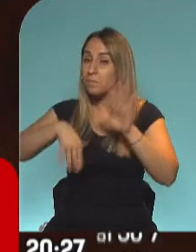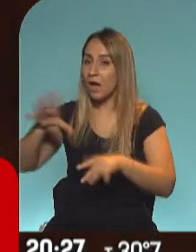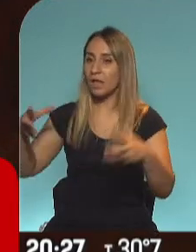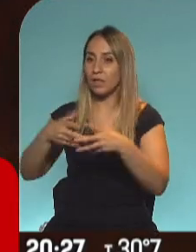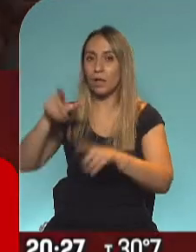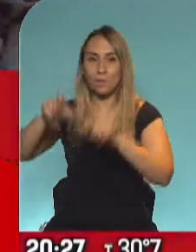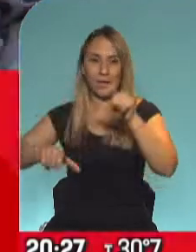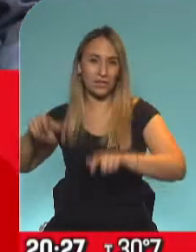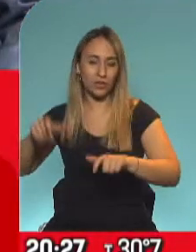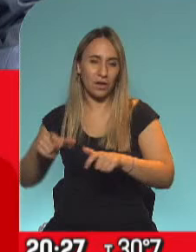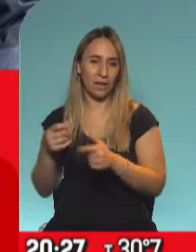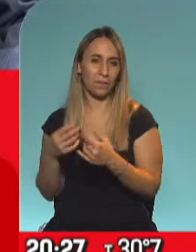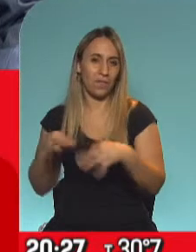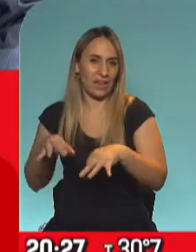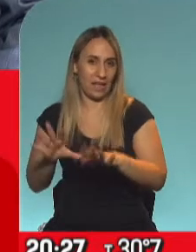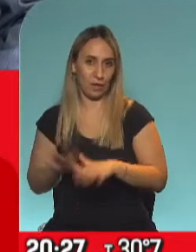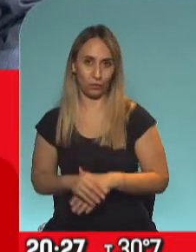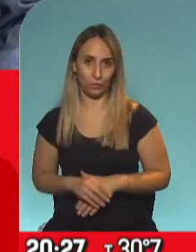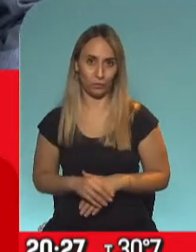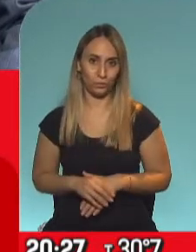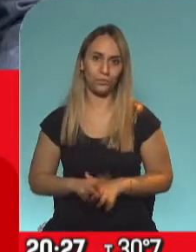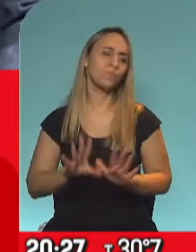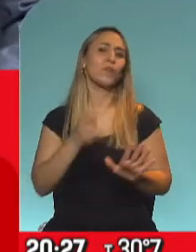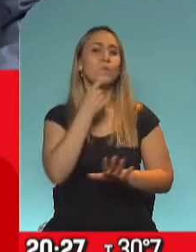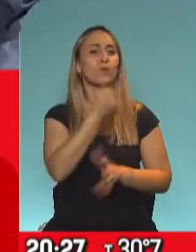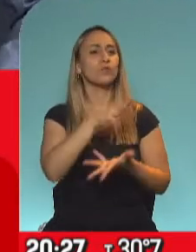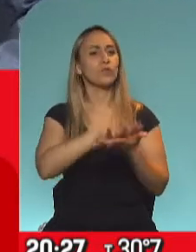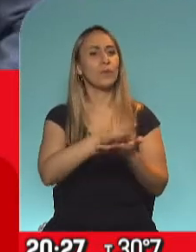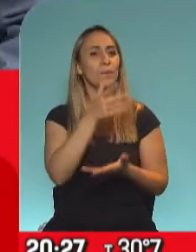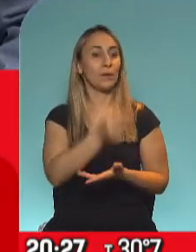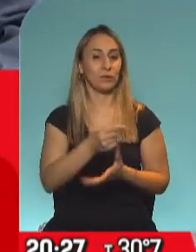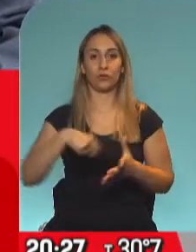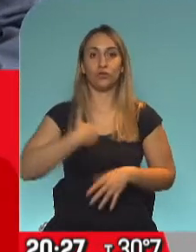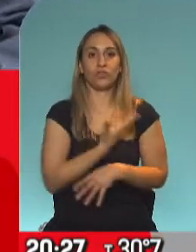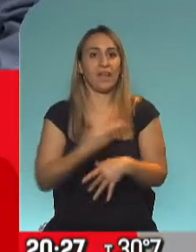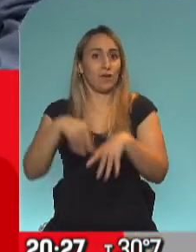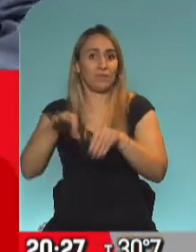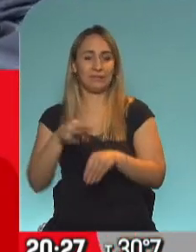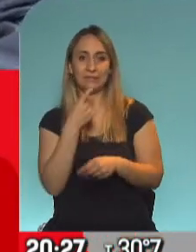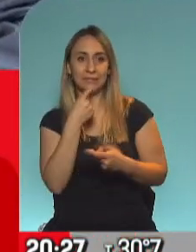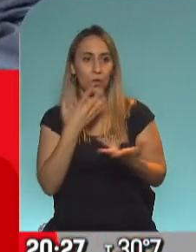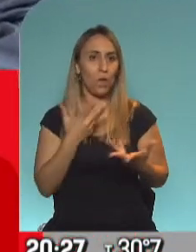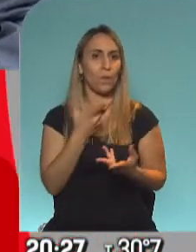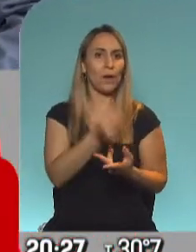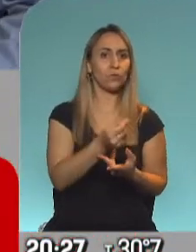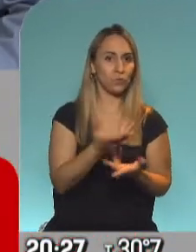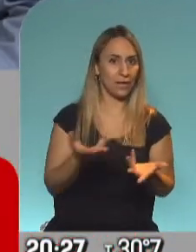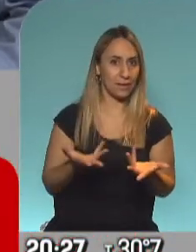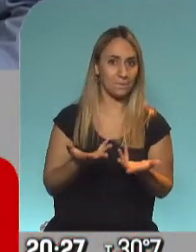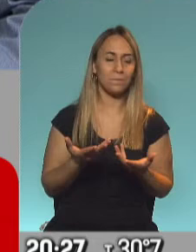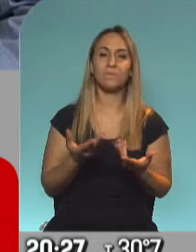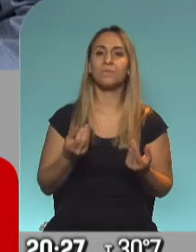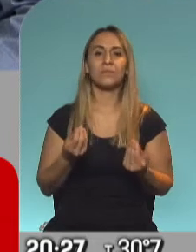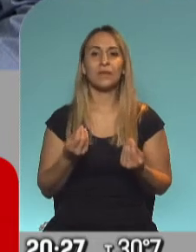vulnerables. Hablemos de la vacuna, ministro, que es la pregunta que se hace la sociedad entera. ¿Qué novedad, si es que existe sobre la